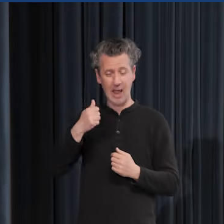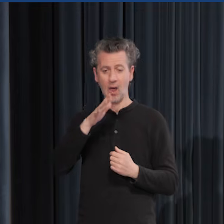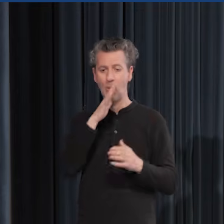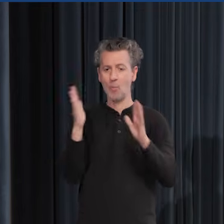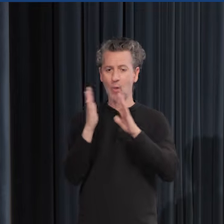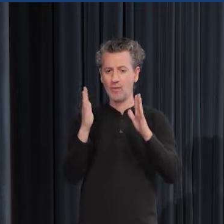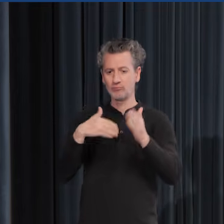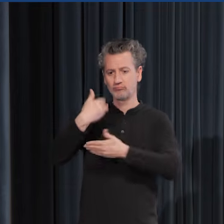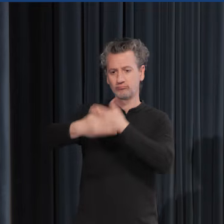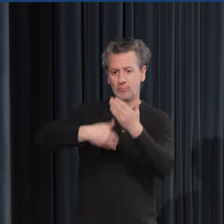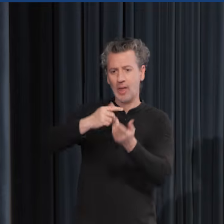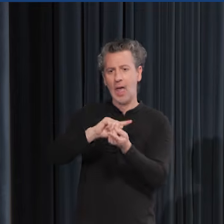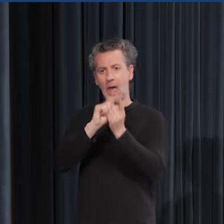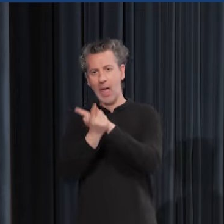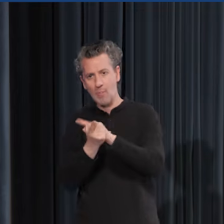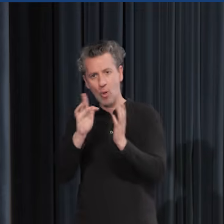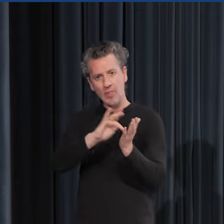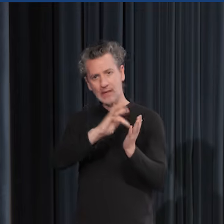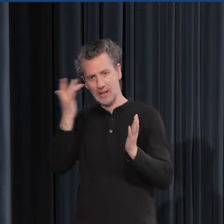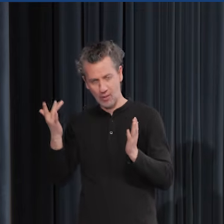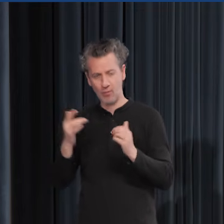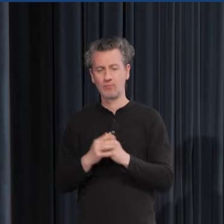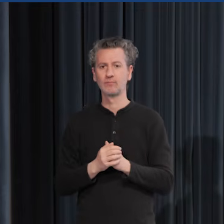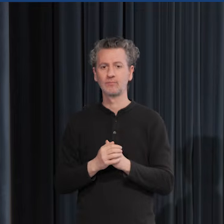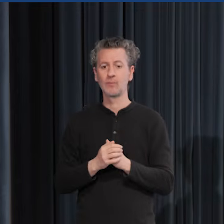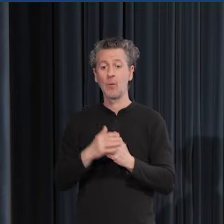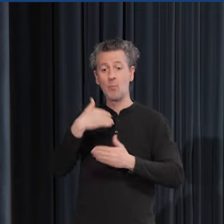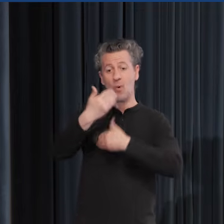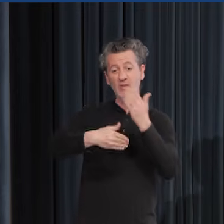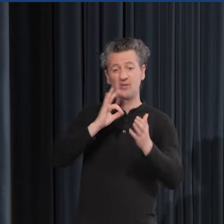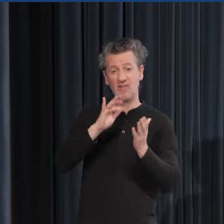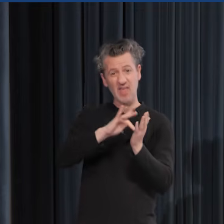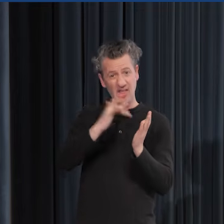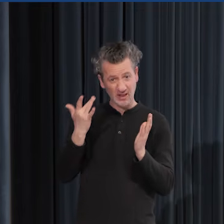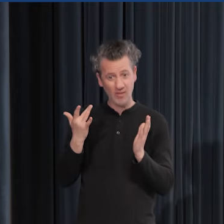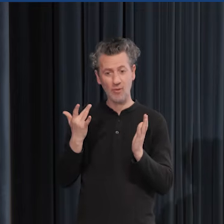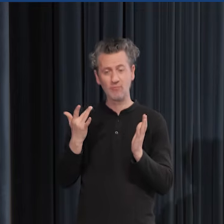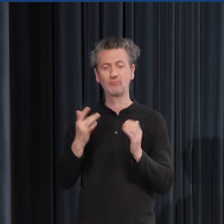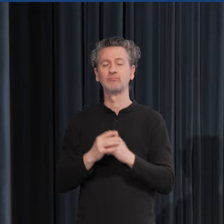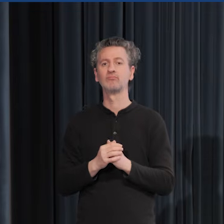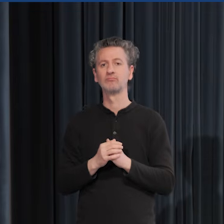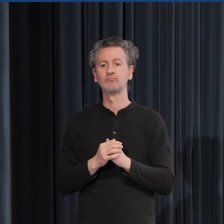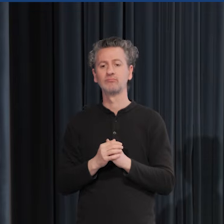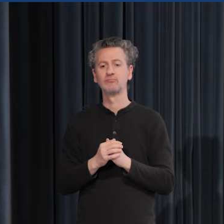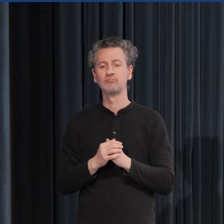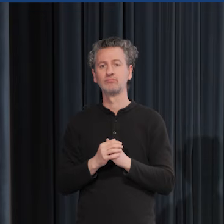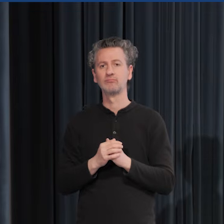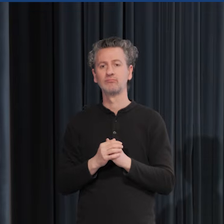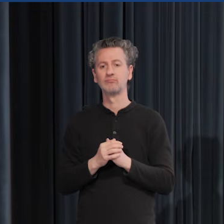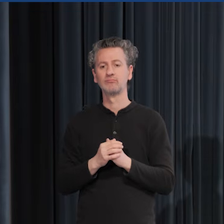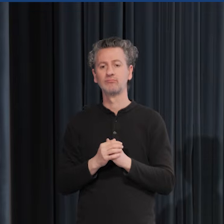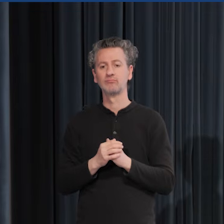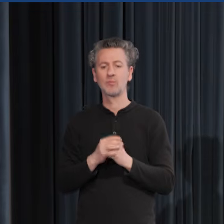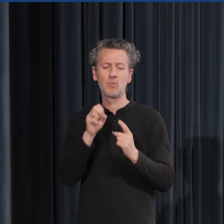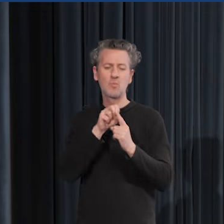en procesos de digitalización. Quizá los procesos de digitalización han entrado desde un punto